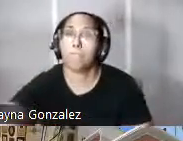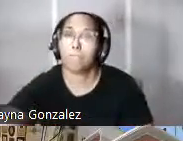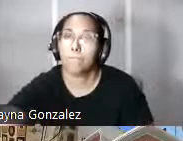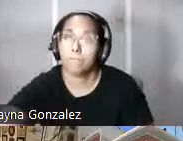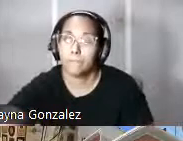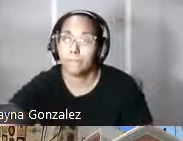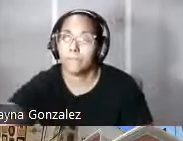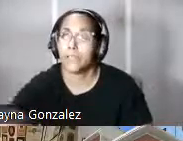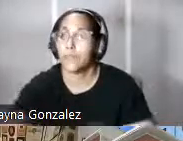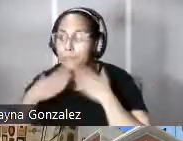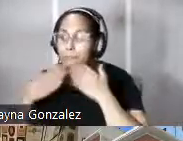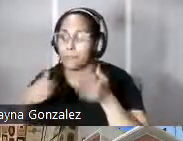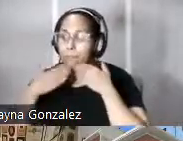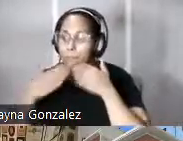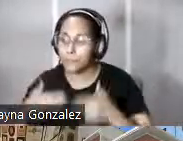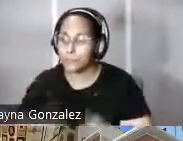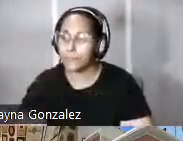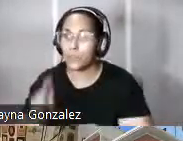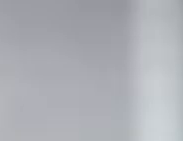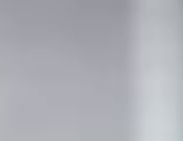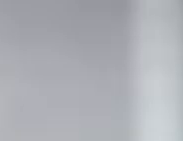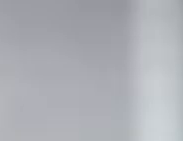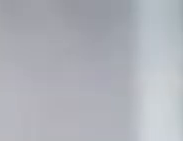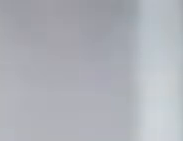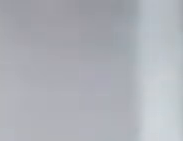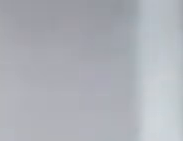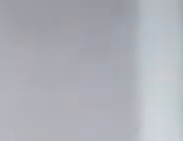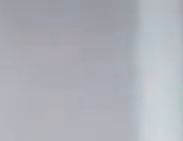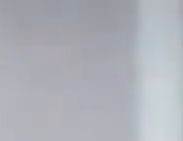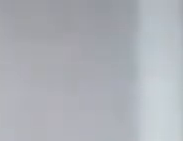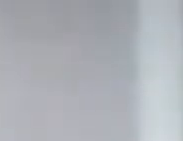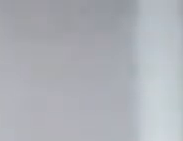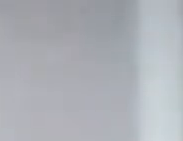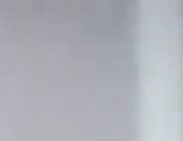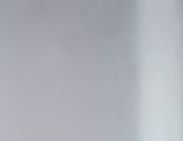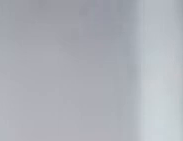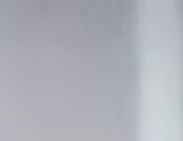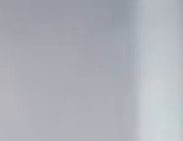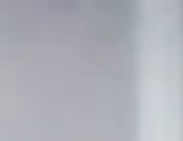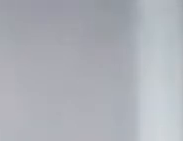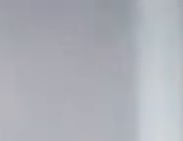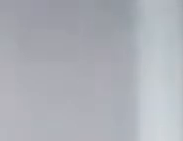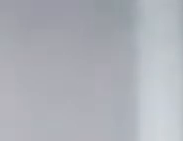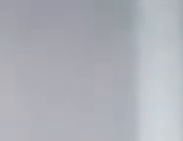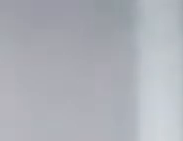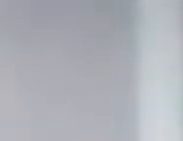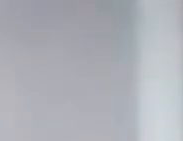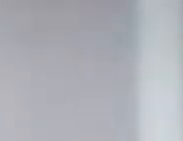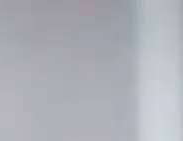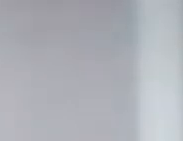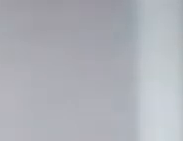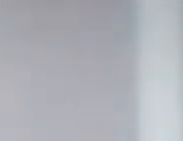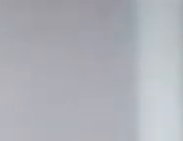muchísimas gracias Nuria ahora pasamos a la sección de preguntas y comentarios vamos a dar unos